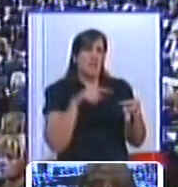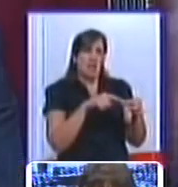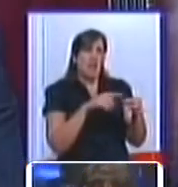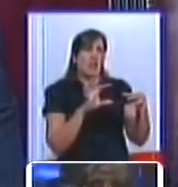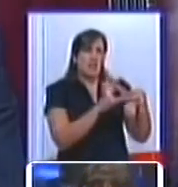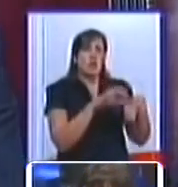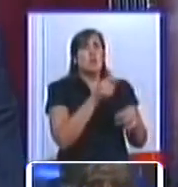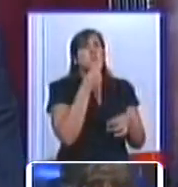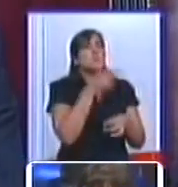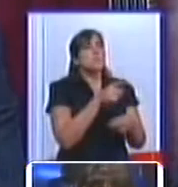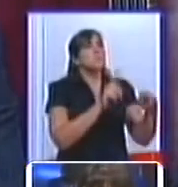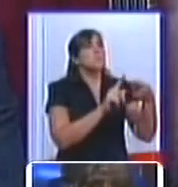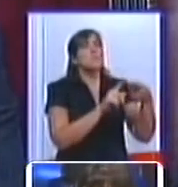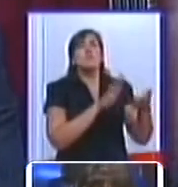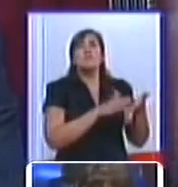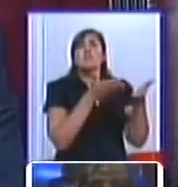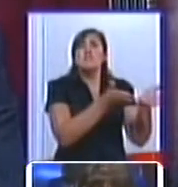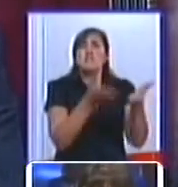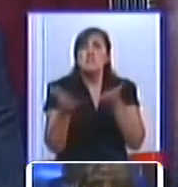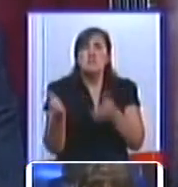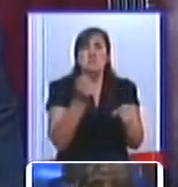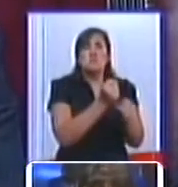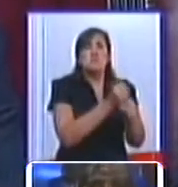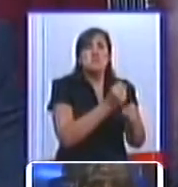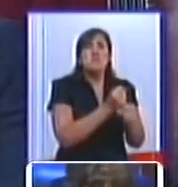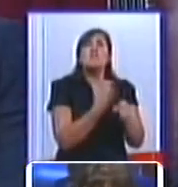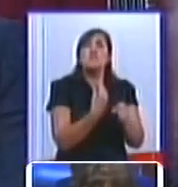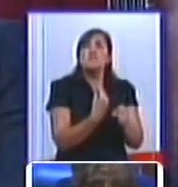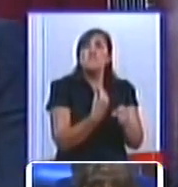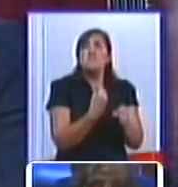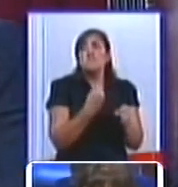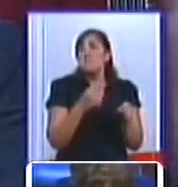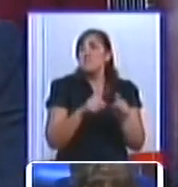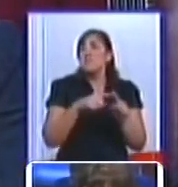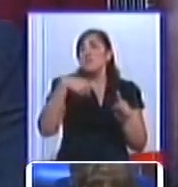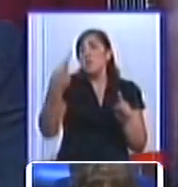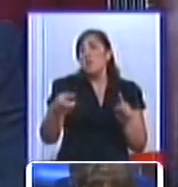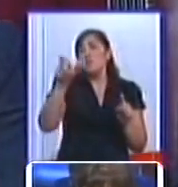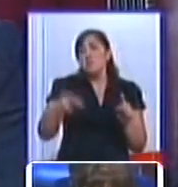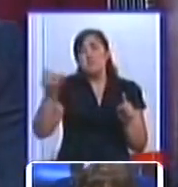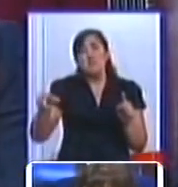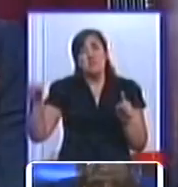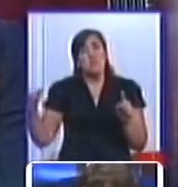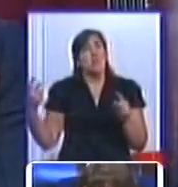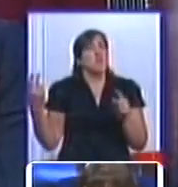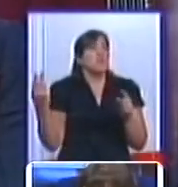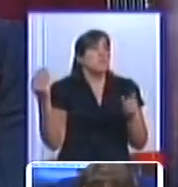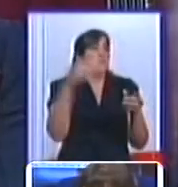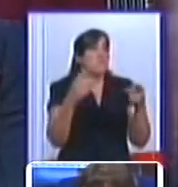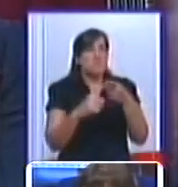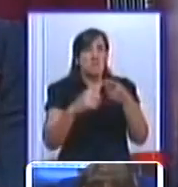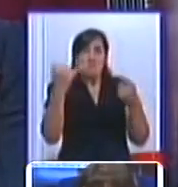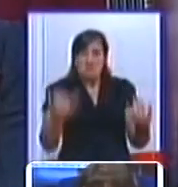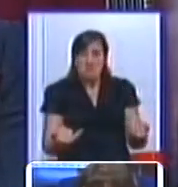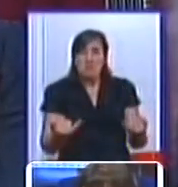a servicios y a tareas que tienen que ver con lo que utilizan otros trabajadores como usuarios y consumidores, tienen